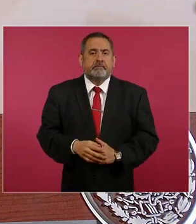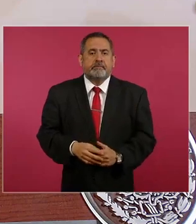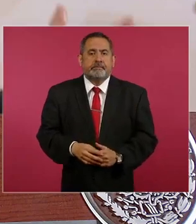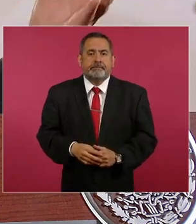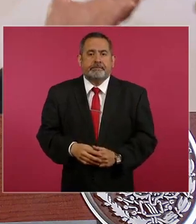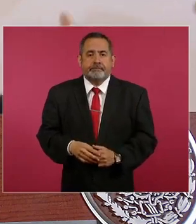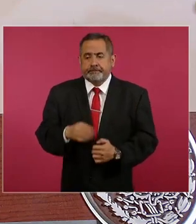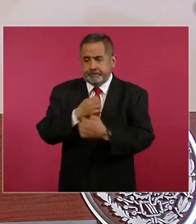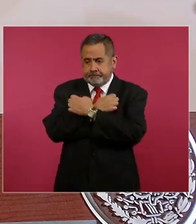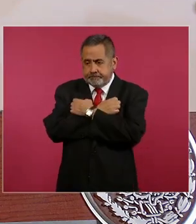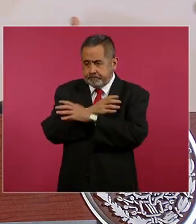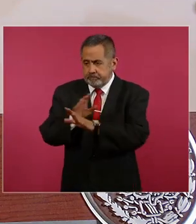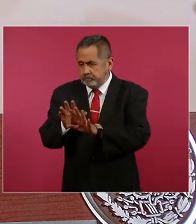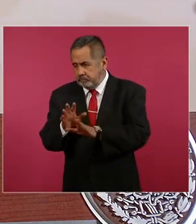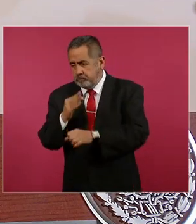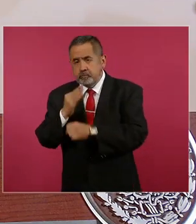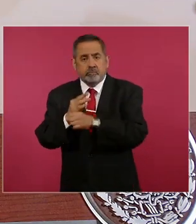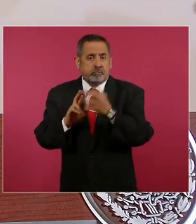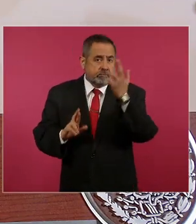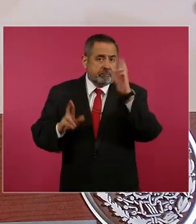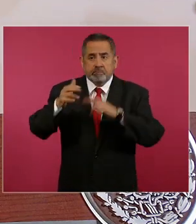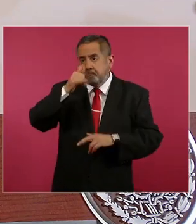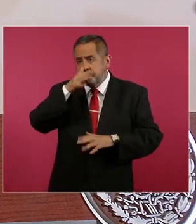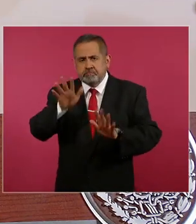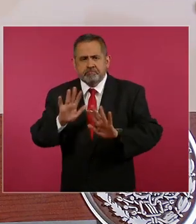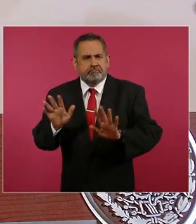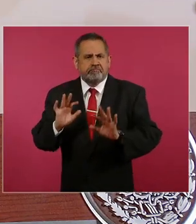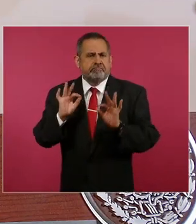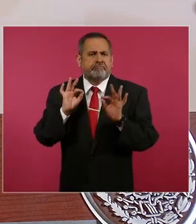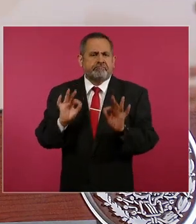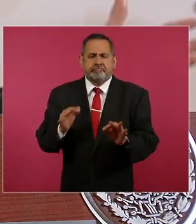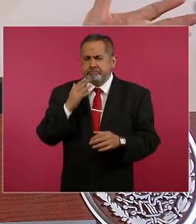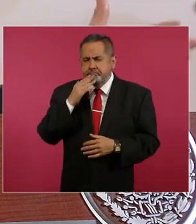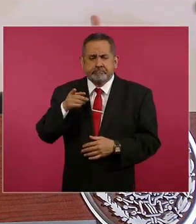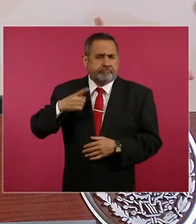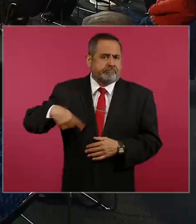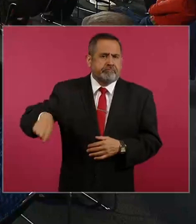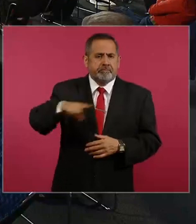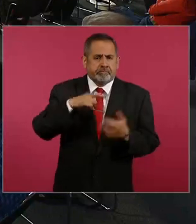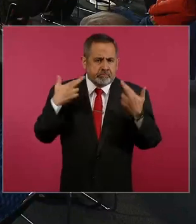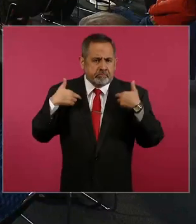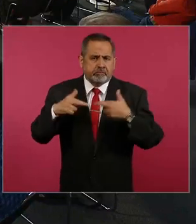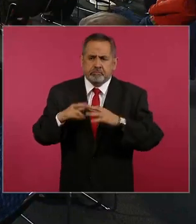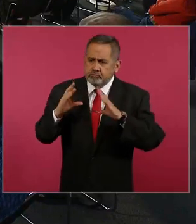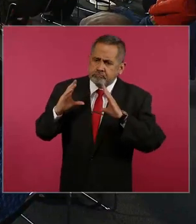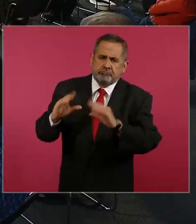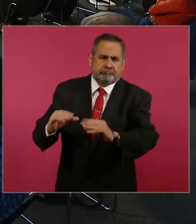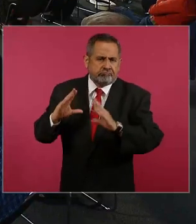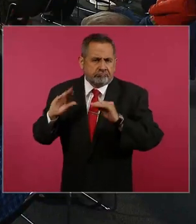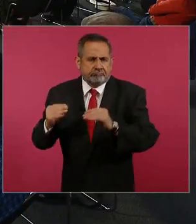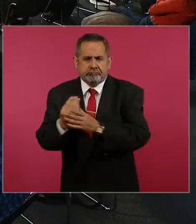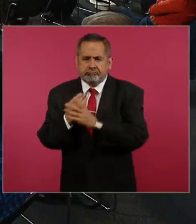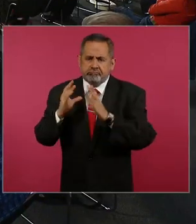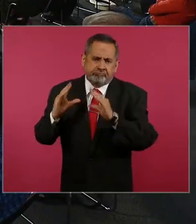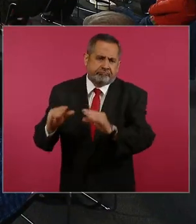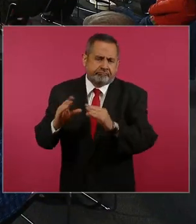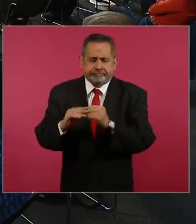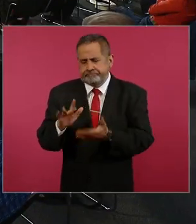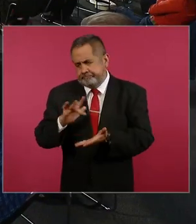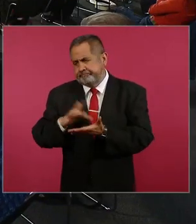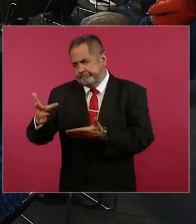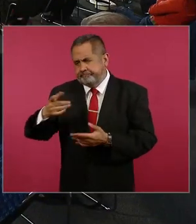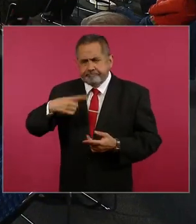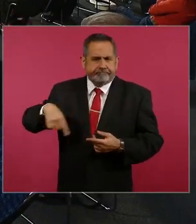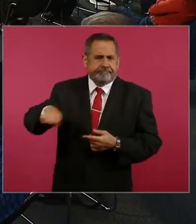ya no ha habido paros los maestros no han dejado de dar clases se los tengo que agradecer mucho